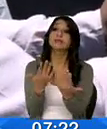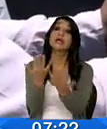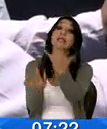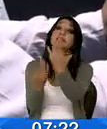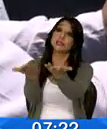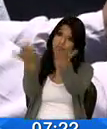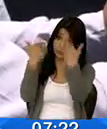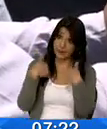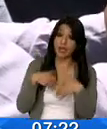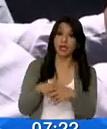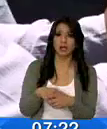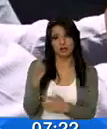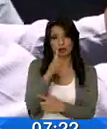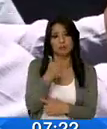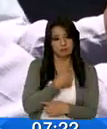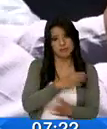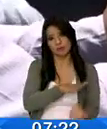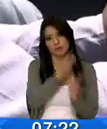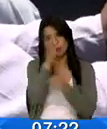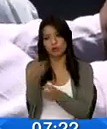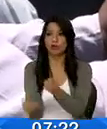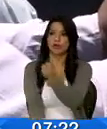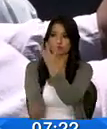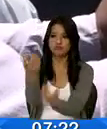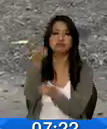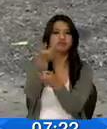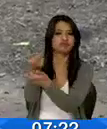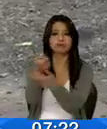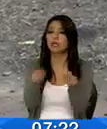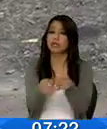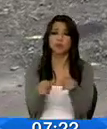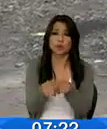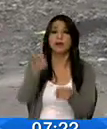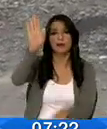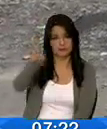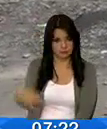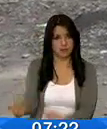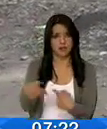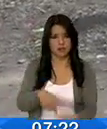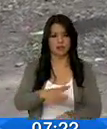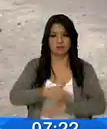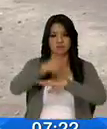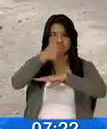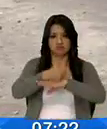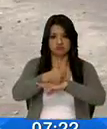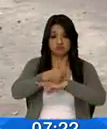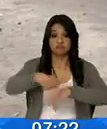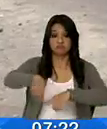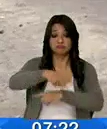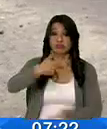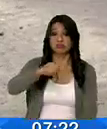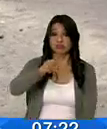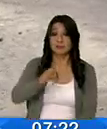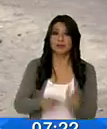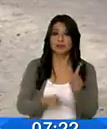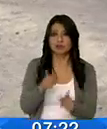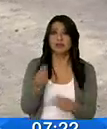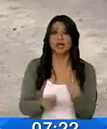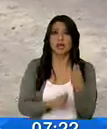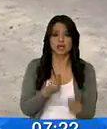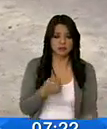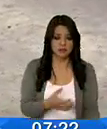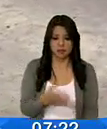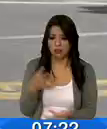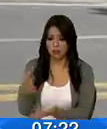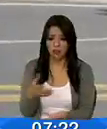al fuego, venga para apagarlo, voy yo a apagarlo, a extinguirlo allá. Los agricultores del Valle del Chota tienen que hacer transbordo y cargar bultos